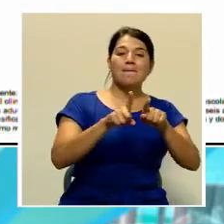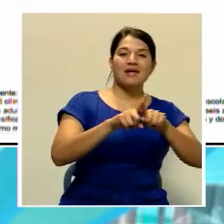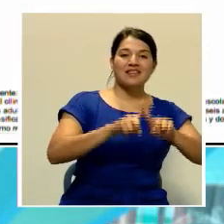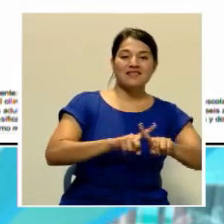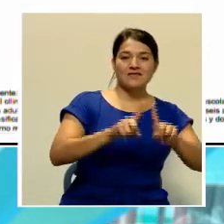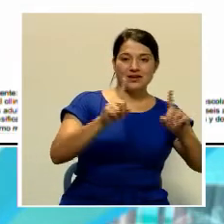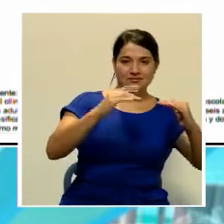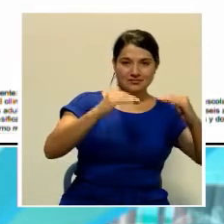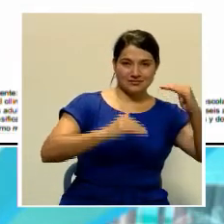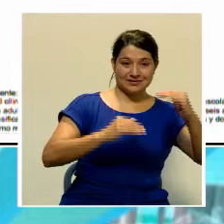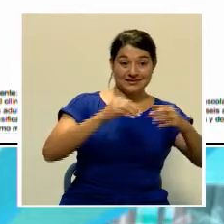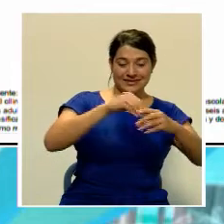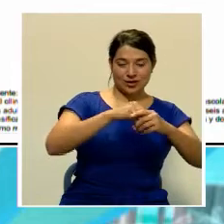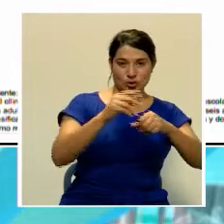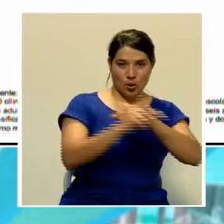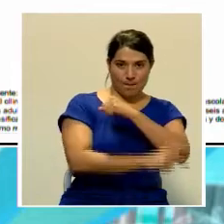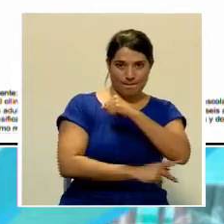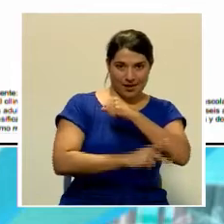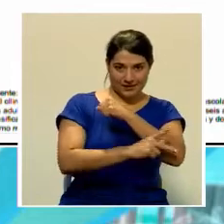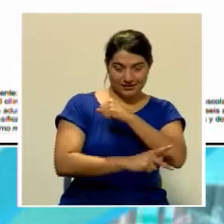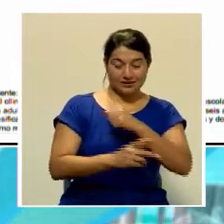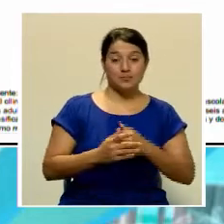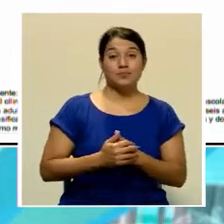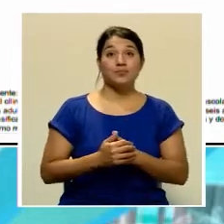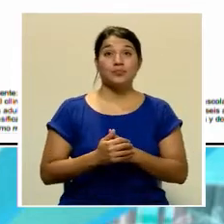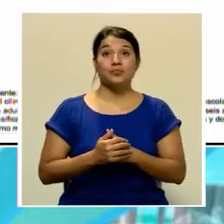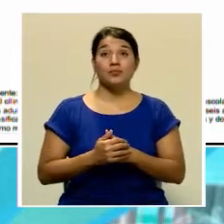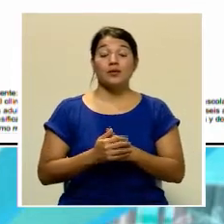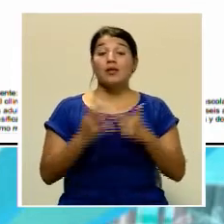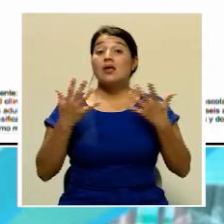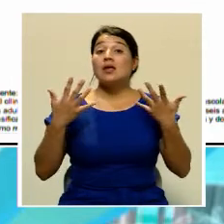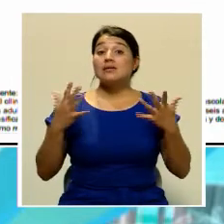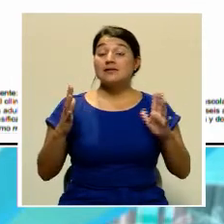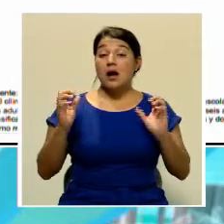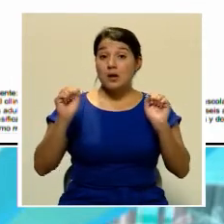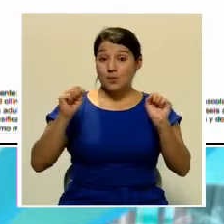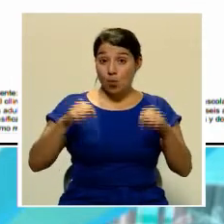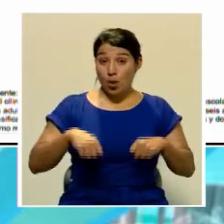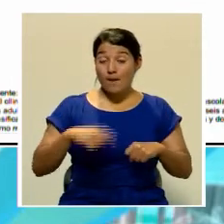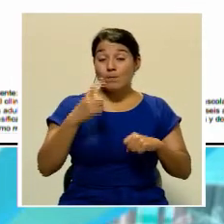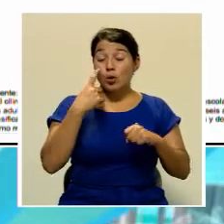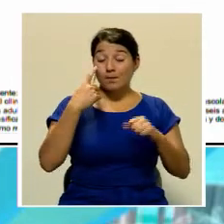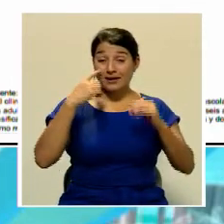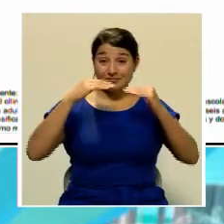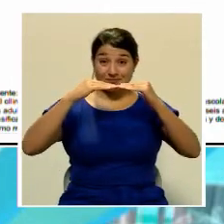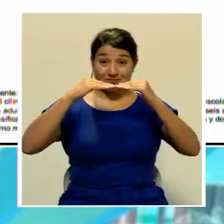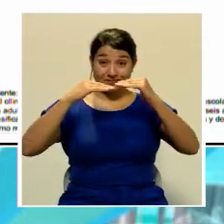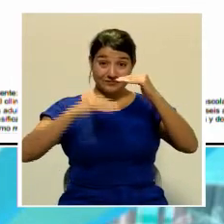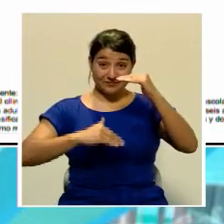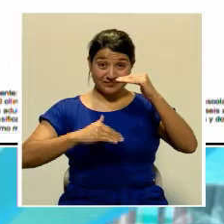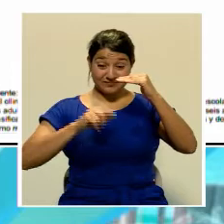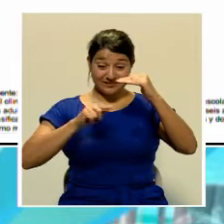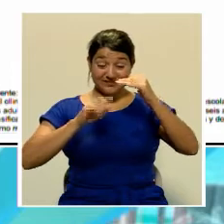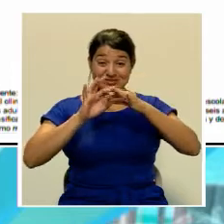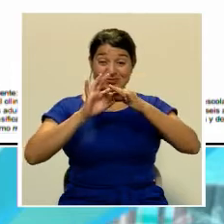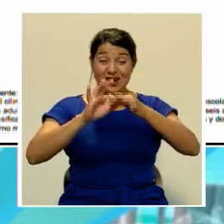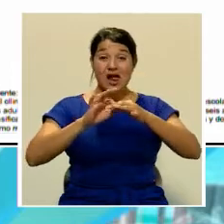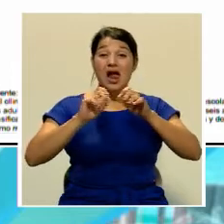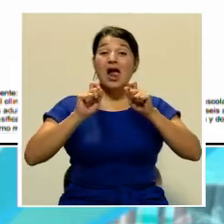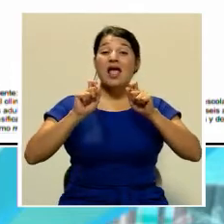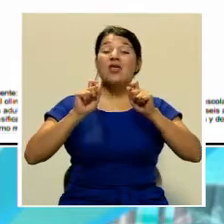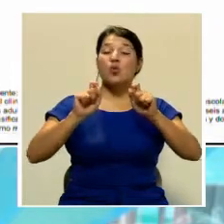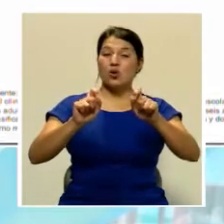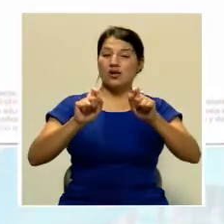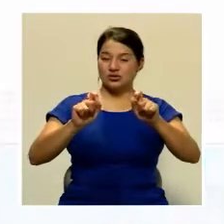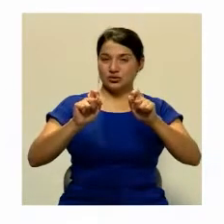el mapa, vemos que parte de las brechas educativas se van a explicar por muchos